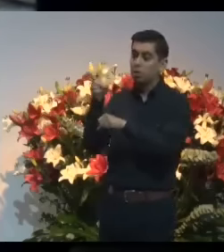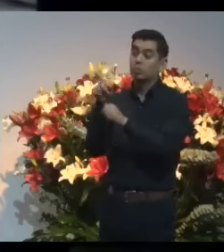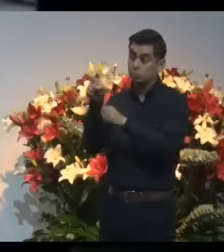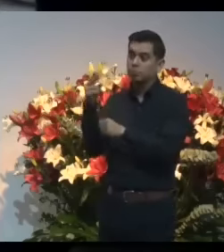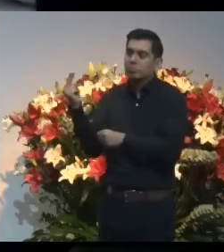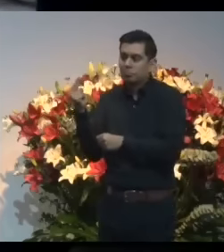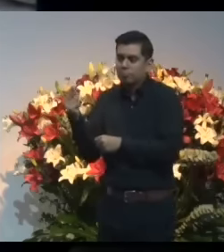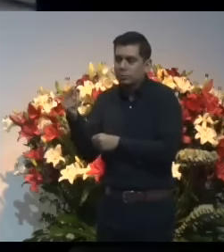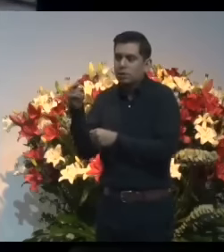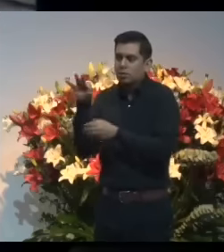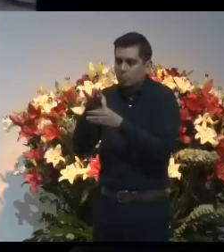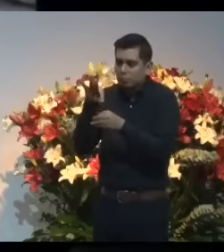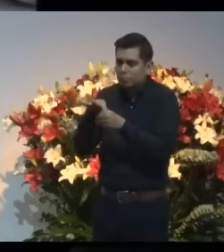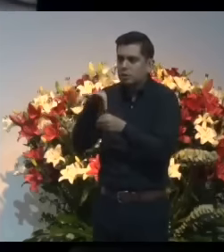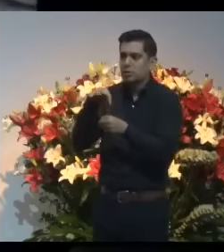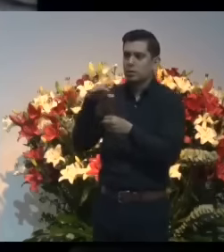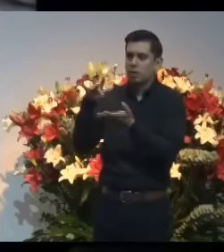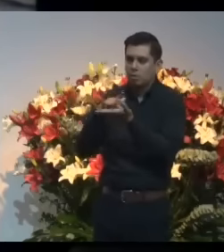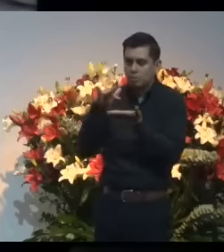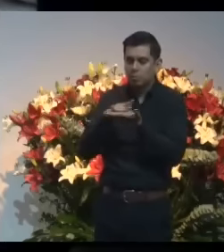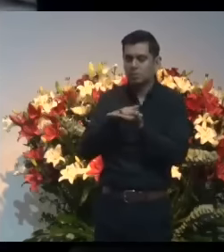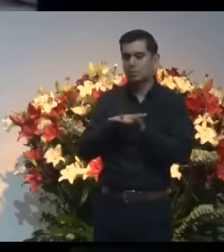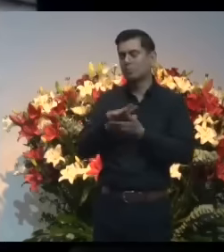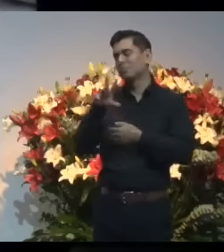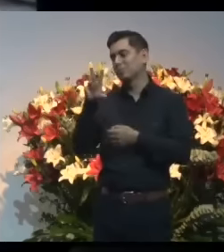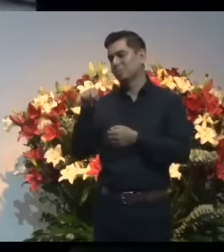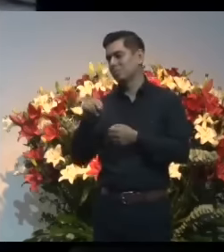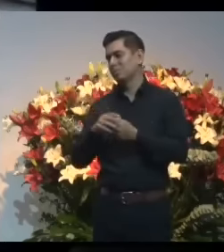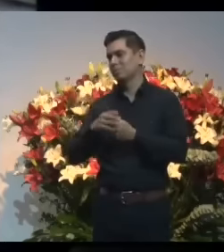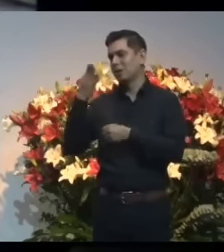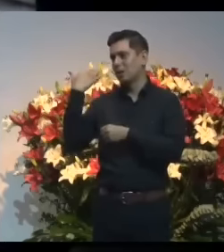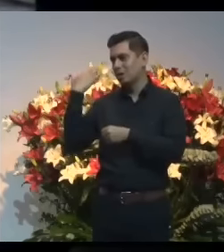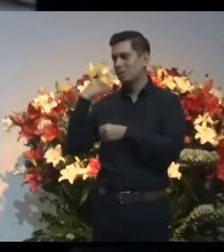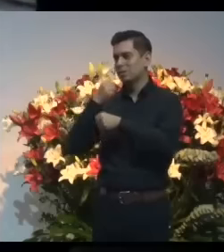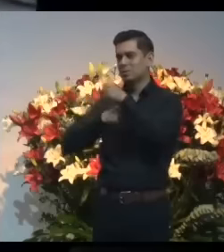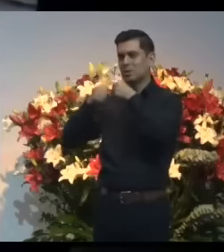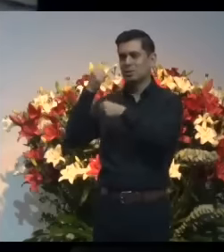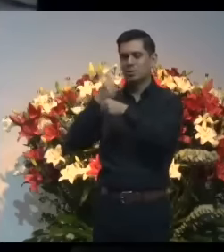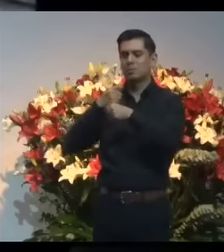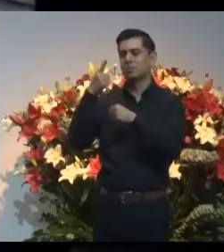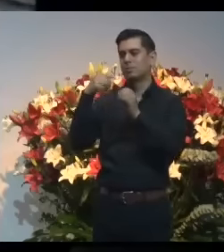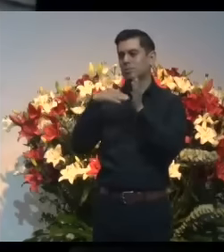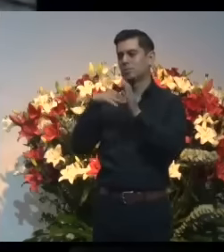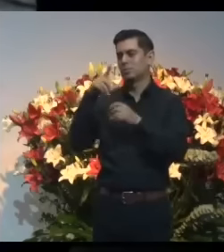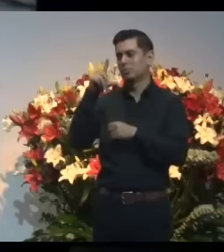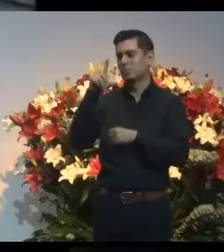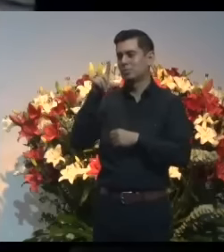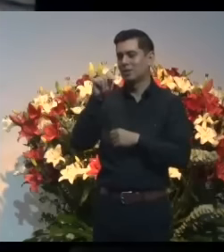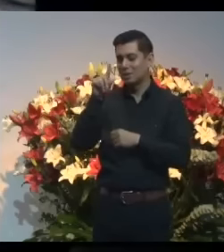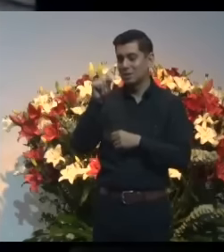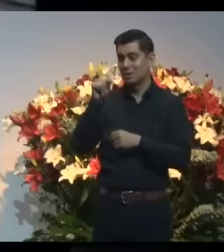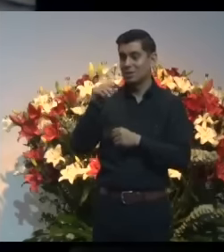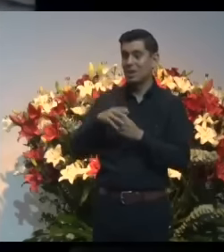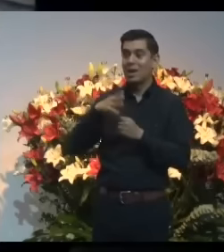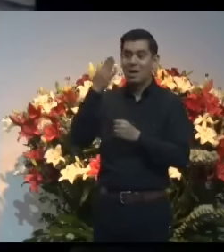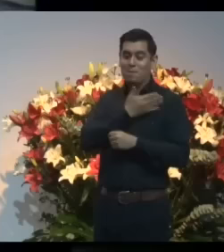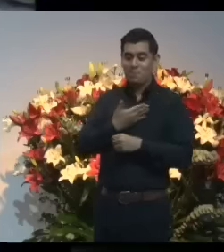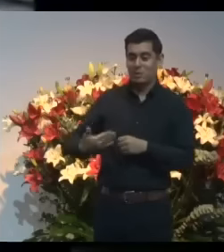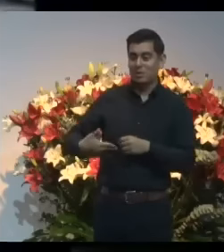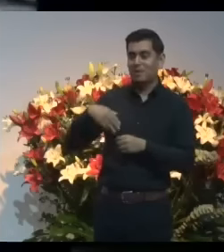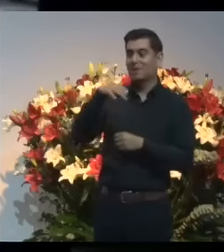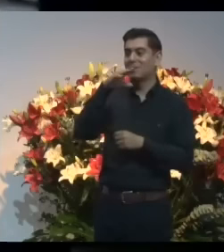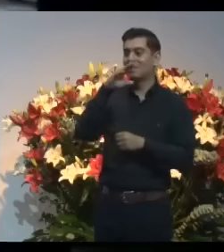el Morena de hoy pareciera de los años 70, cuando Luis Echeverría y López Portillo pues, andaban amenazando a la